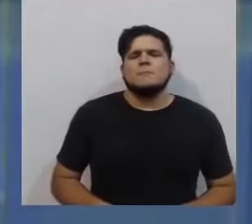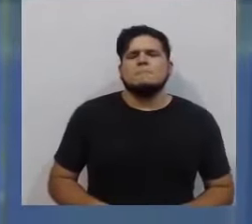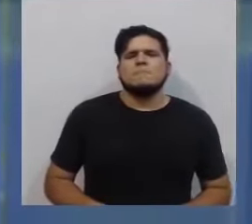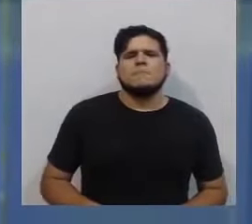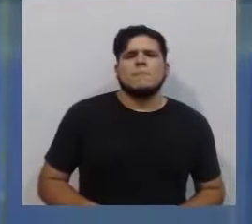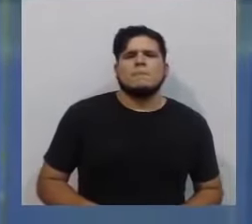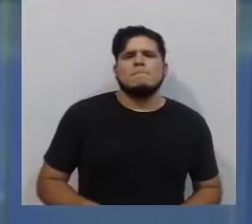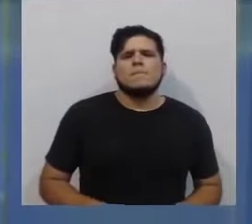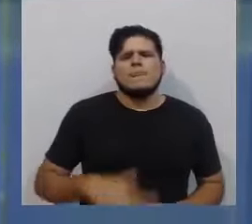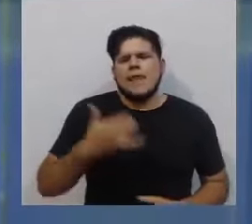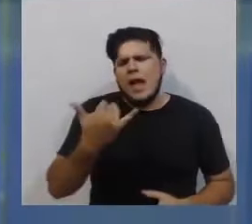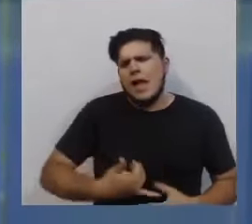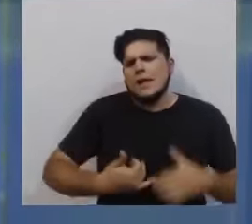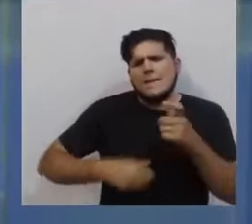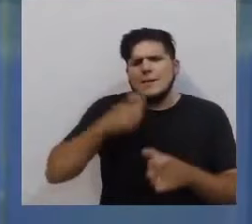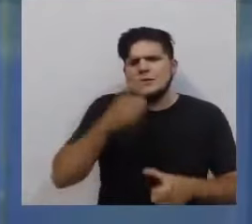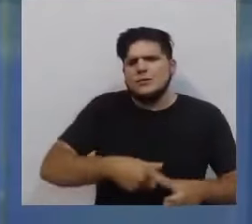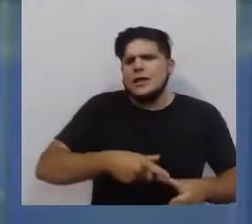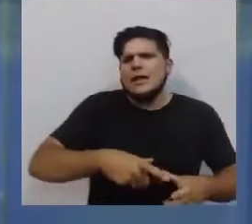acude a los curanderos los brujos